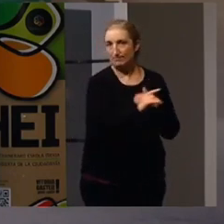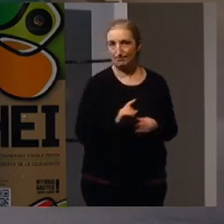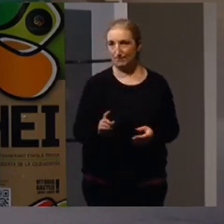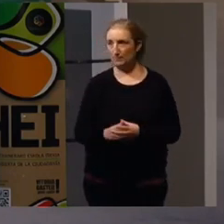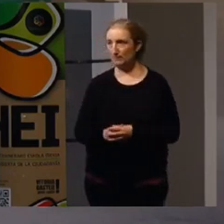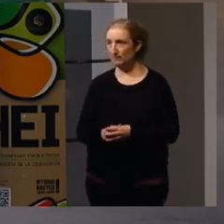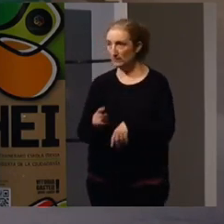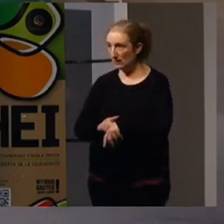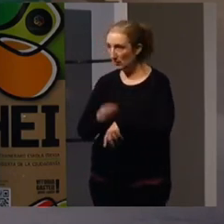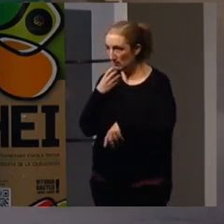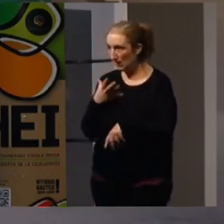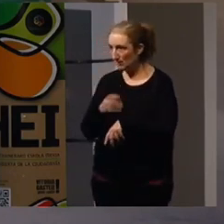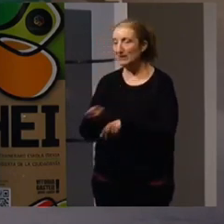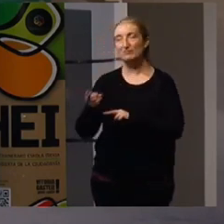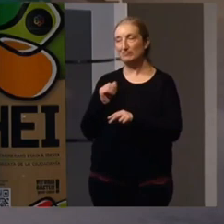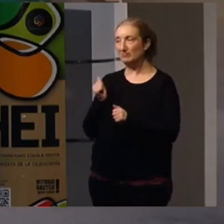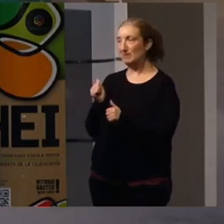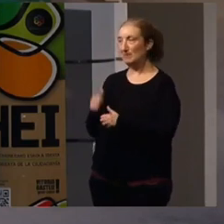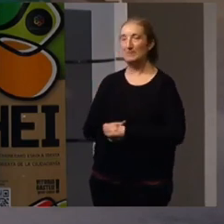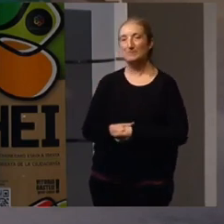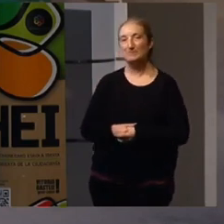¿Bien? ¿Muy bien?